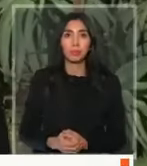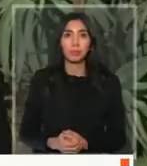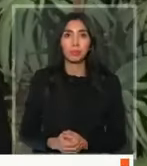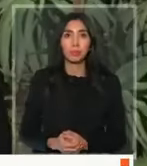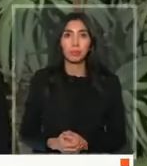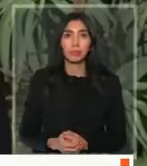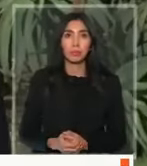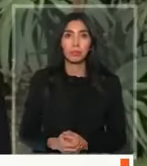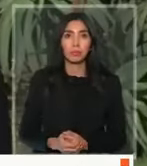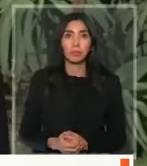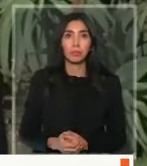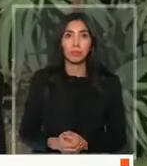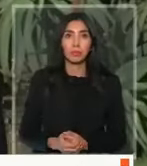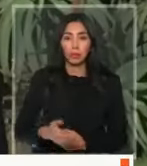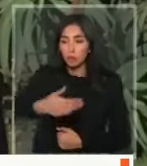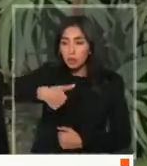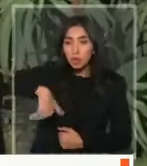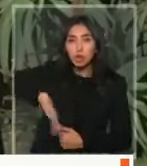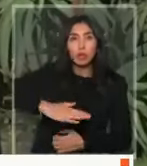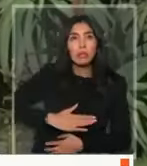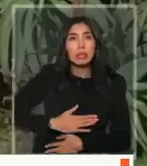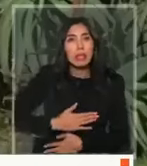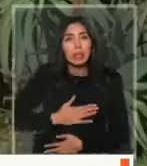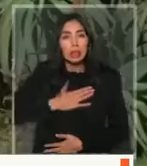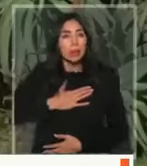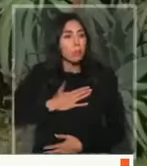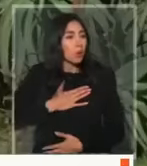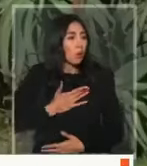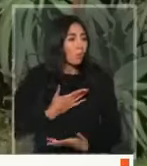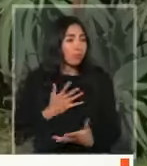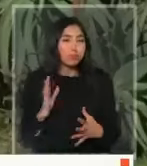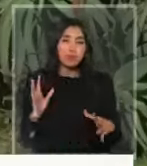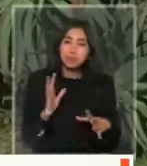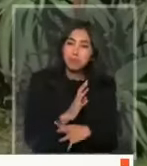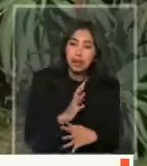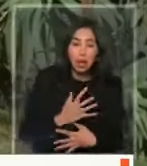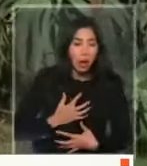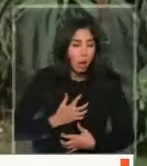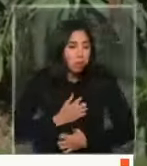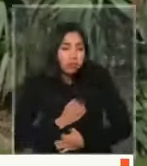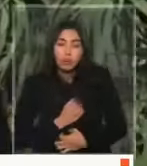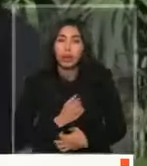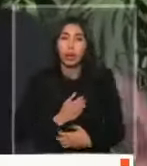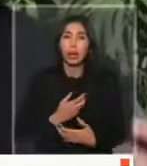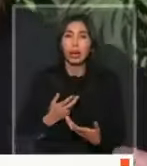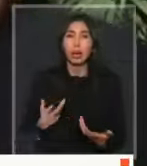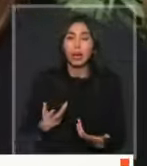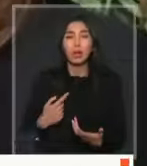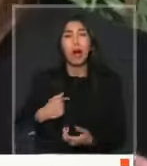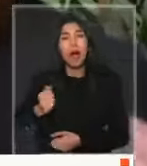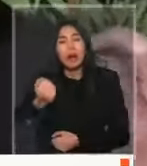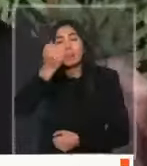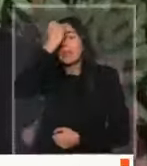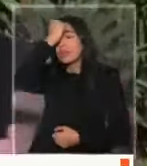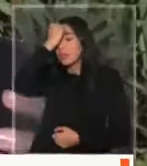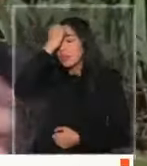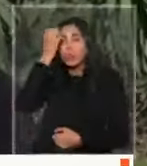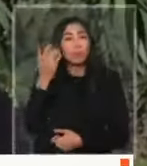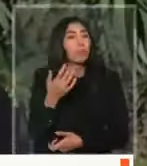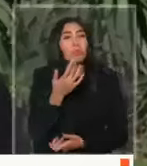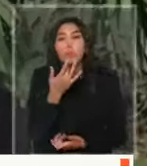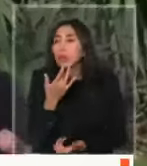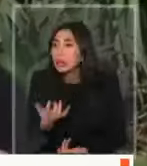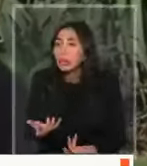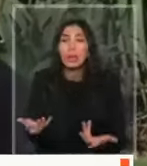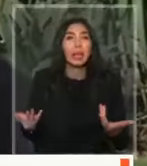Sentí una sensación tremenda de no poder hacer nada, mucho arrepentimiento de por qué no la